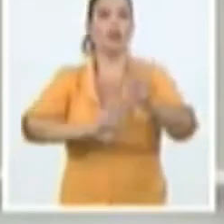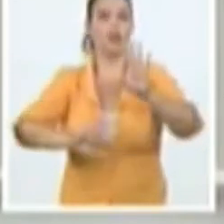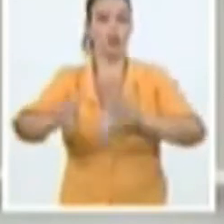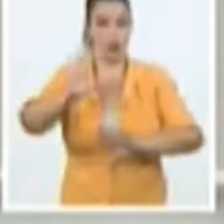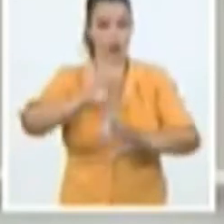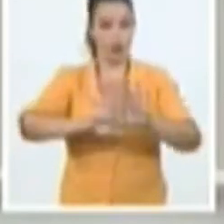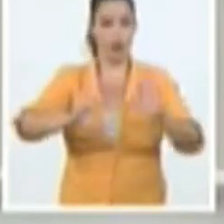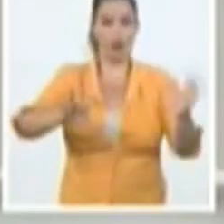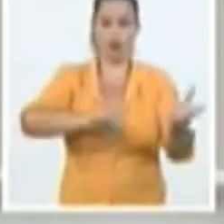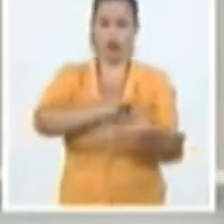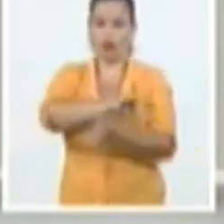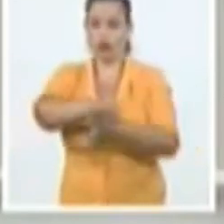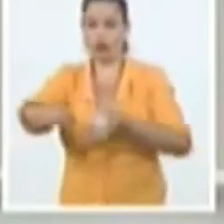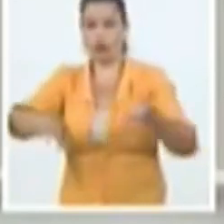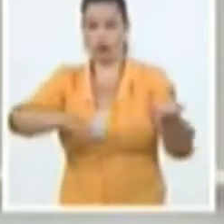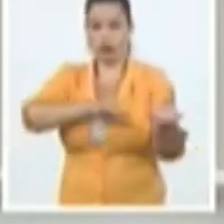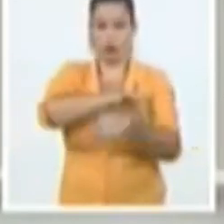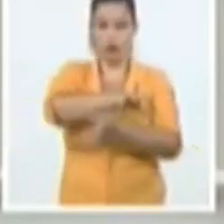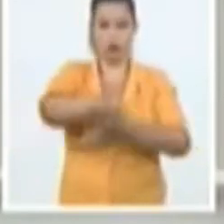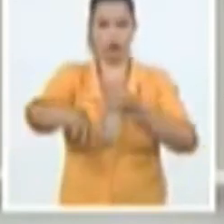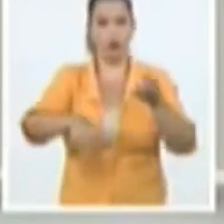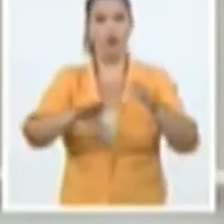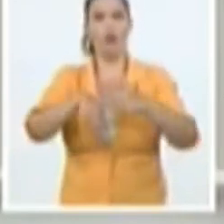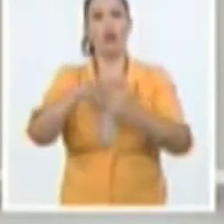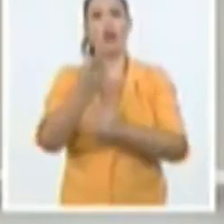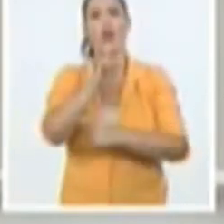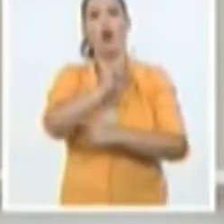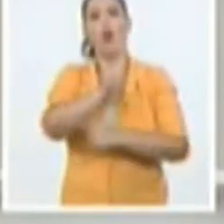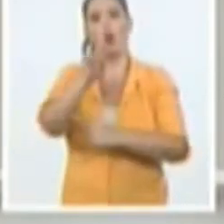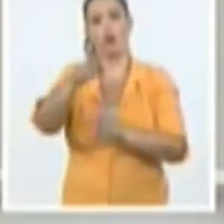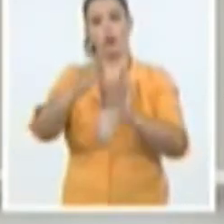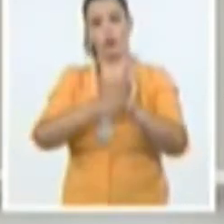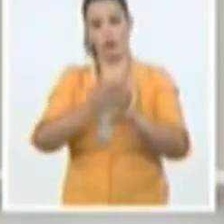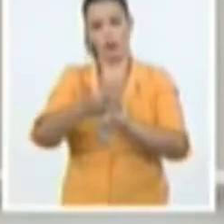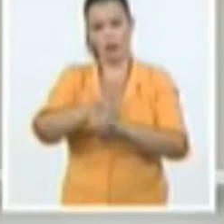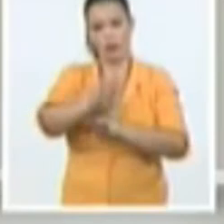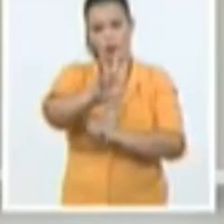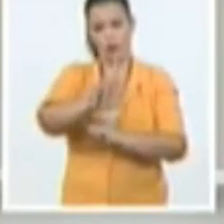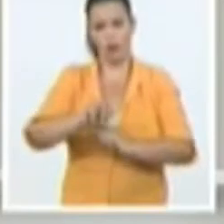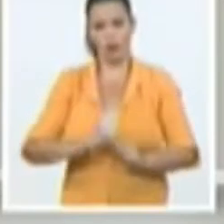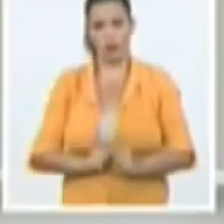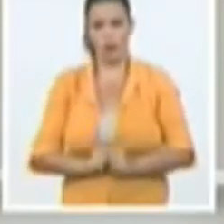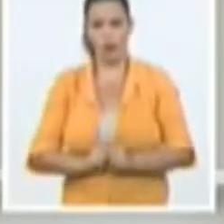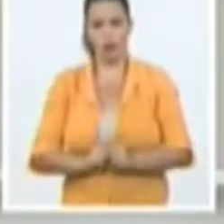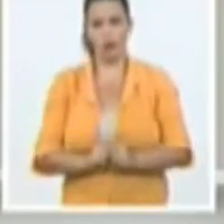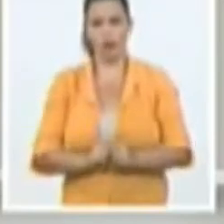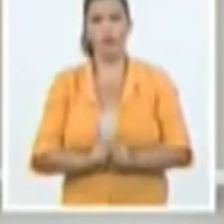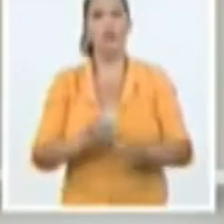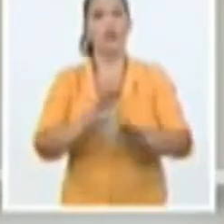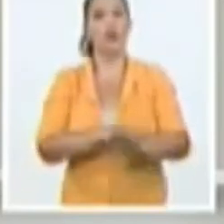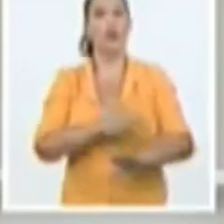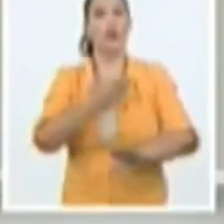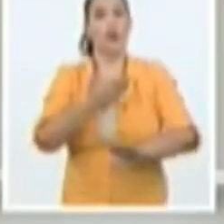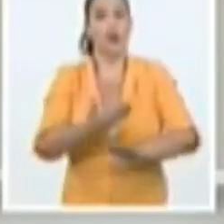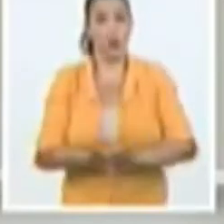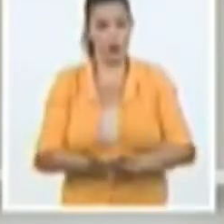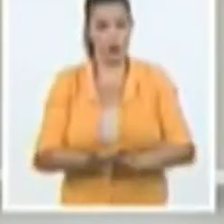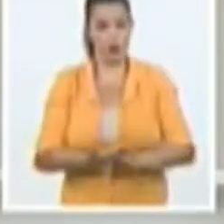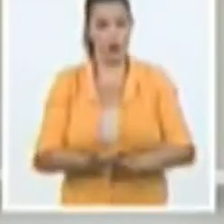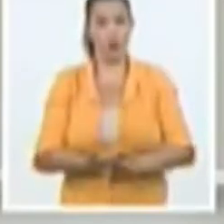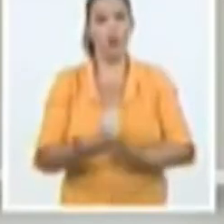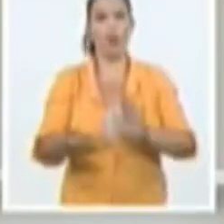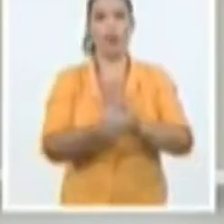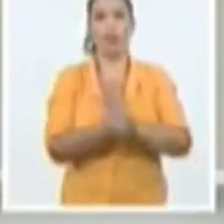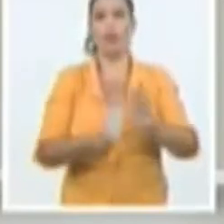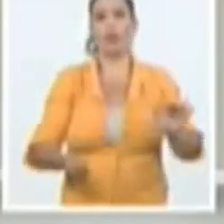del pasado 11 de julio. También se pronunció de inmediato el terrorista reconvertido